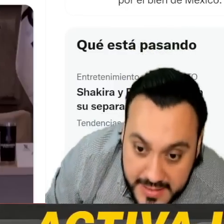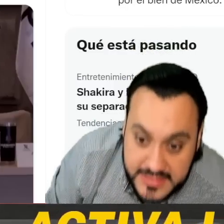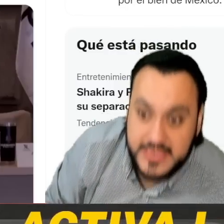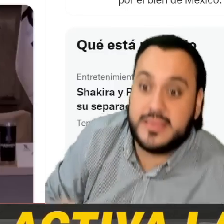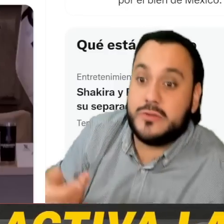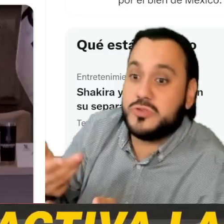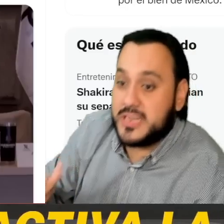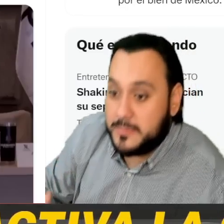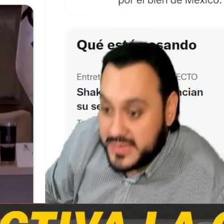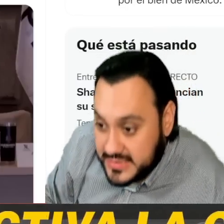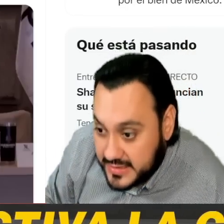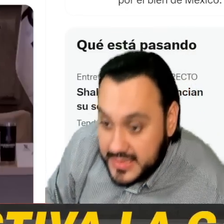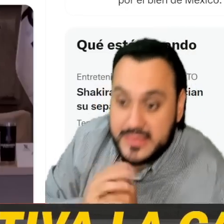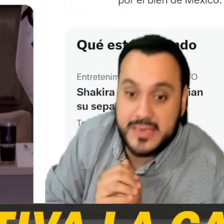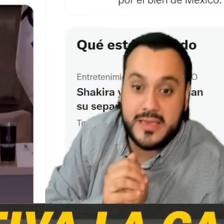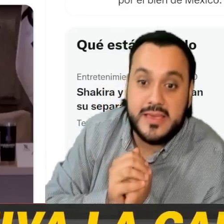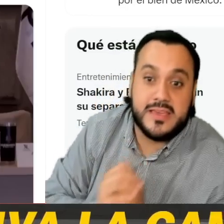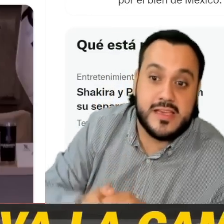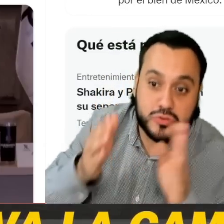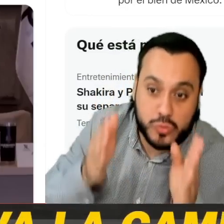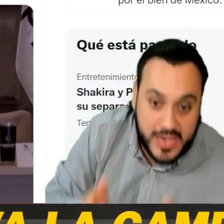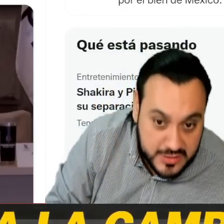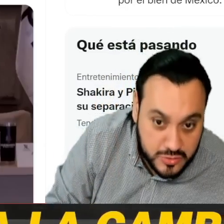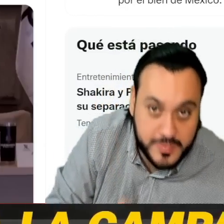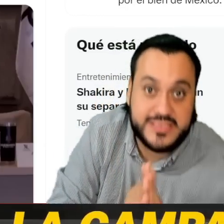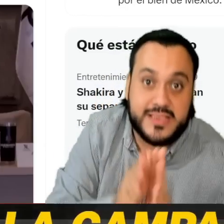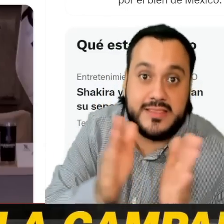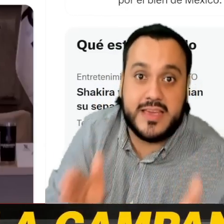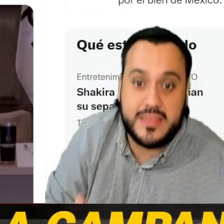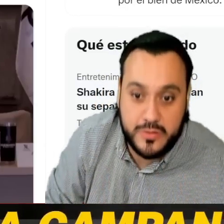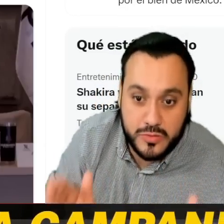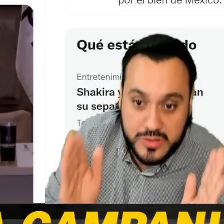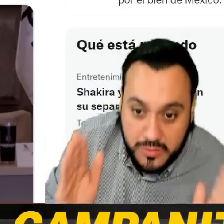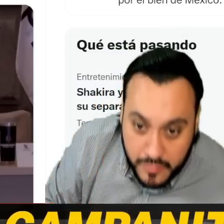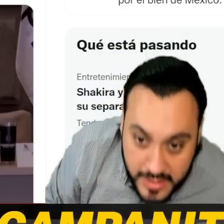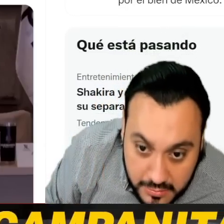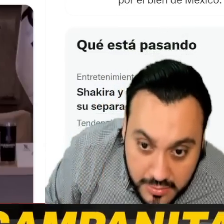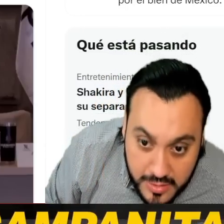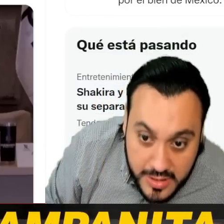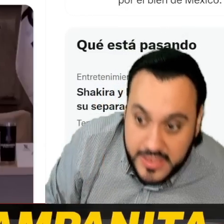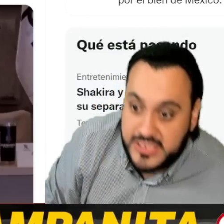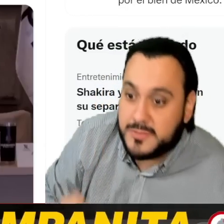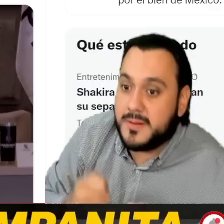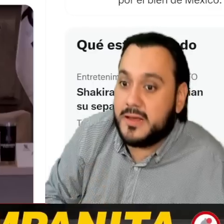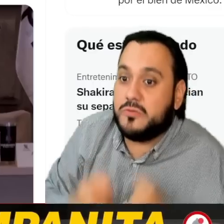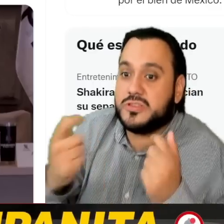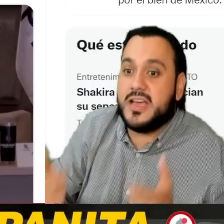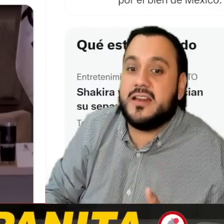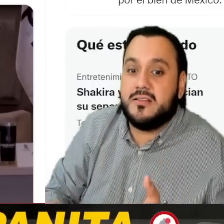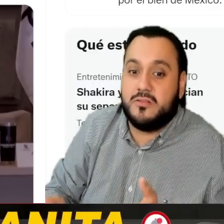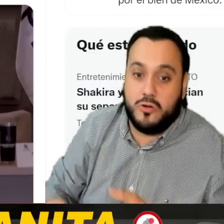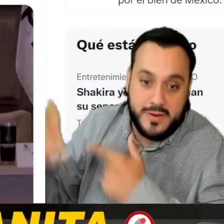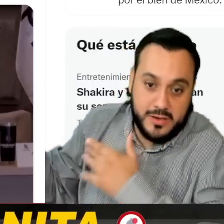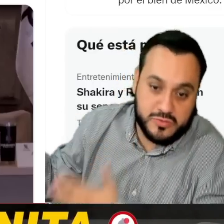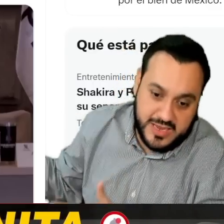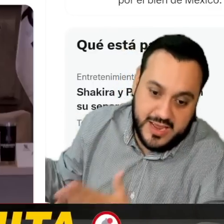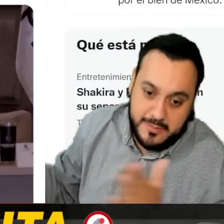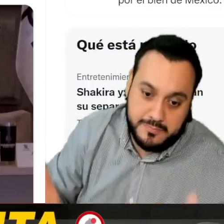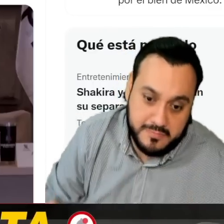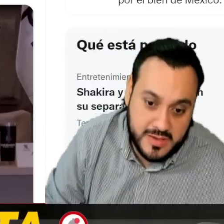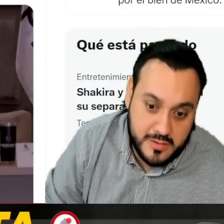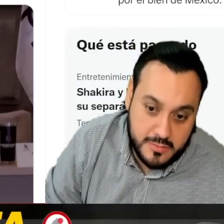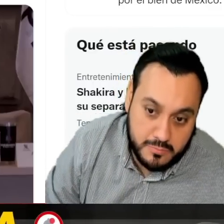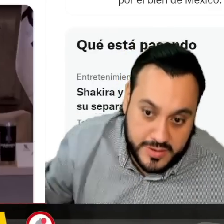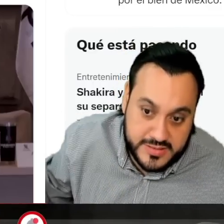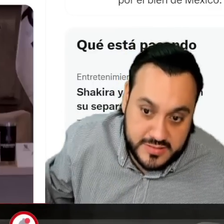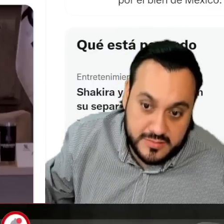pruebas y denuncian al presidente y en su caso el presidente ya dijo no tengo fuero y se me van a juzgar o lo van a juzgar a él